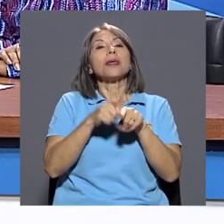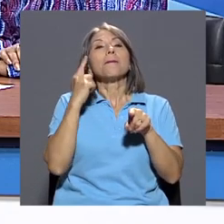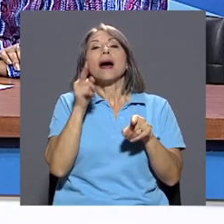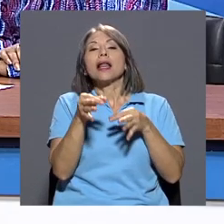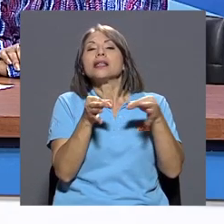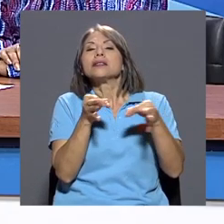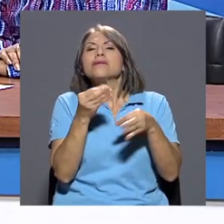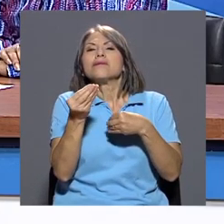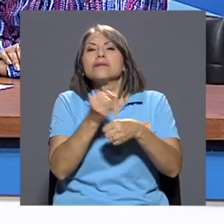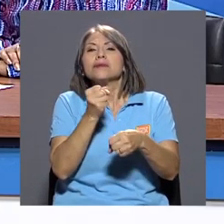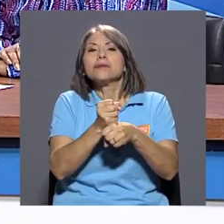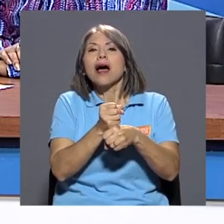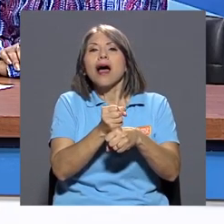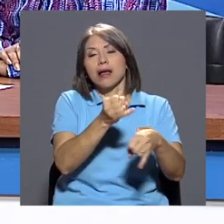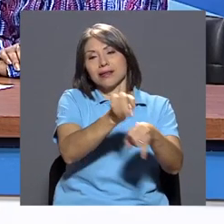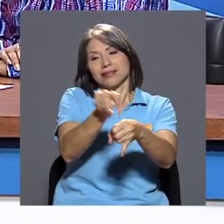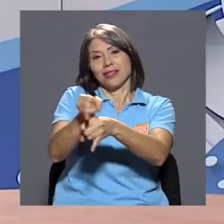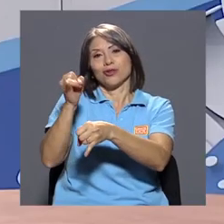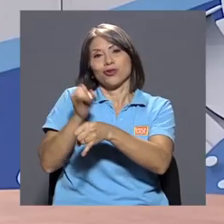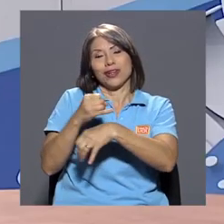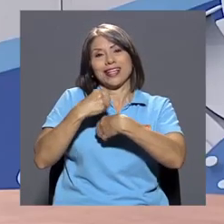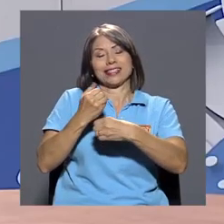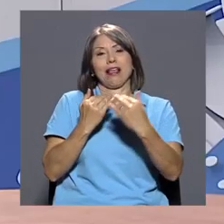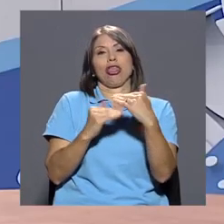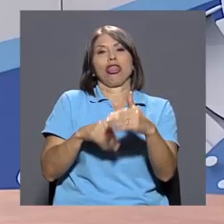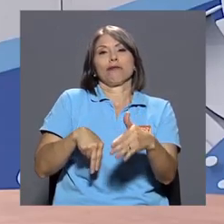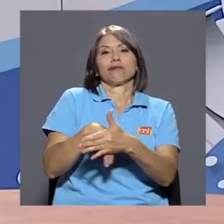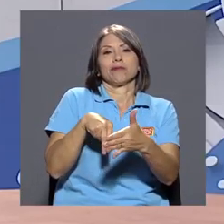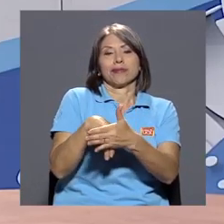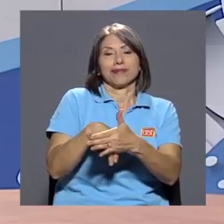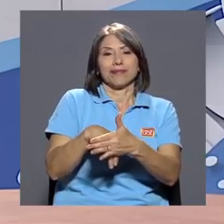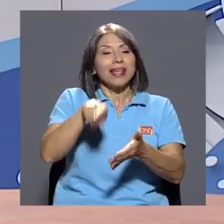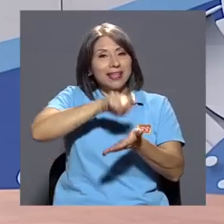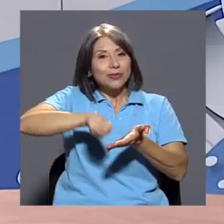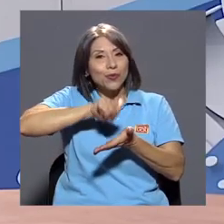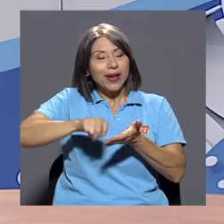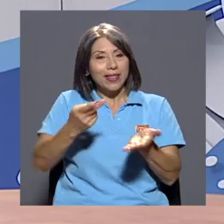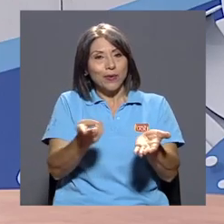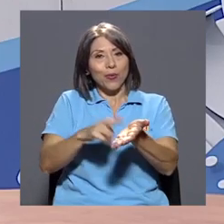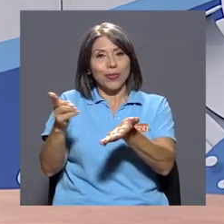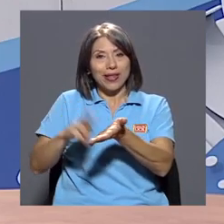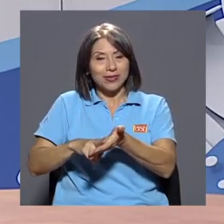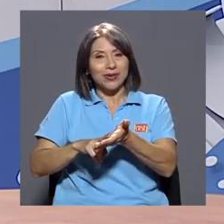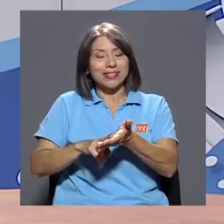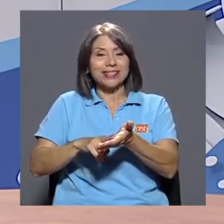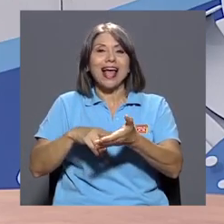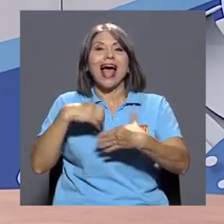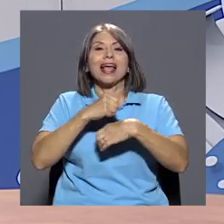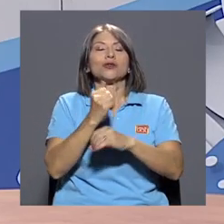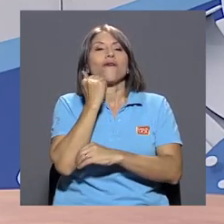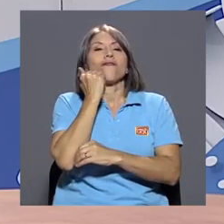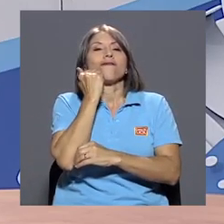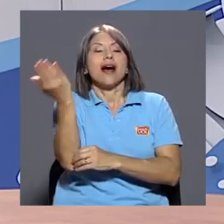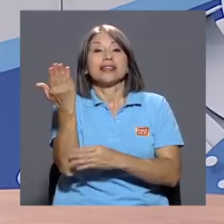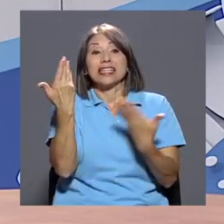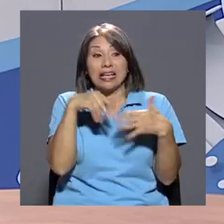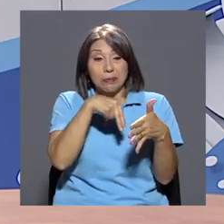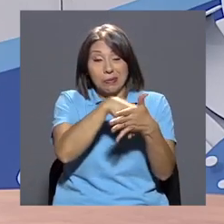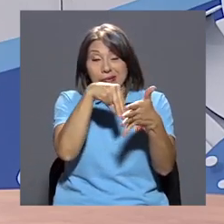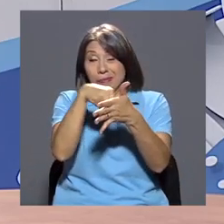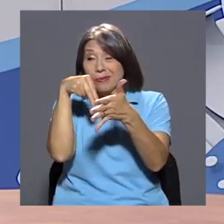ponen una barrera hacia los ciudadanos. Entonces, la escuela de contrataciones realmente es un mecanismo que ha facilitado romper con todas esas